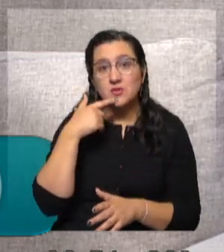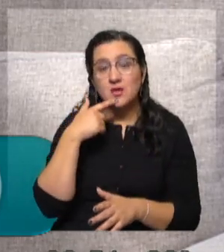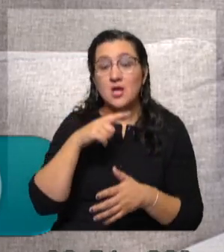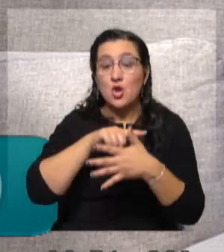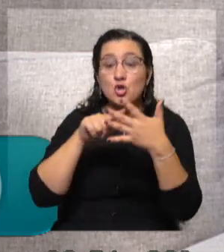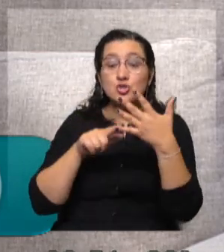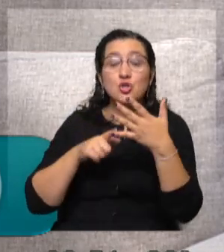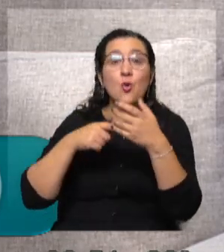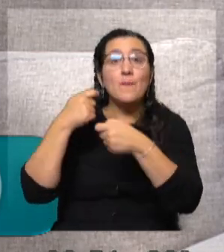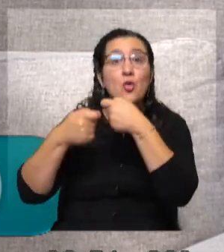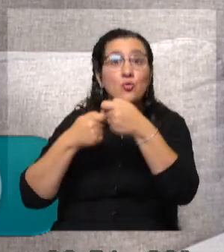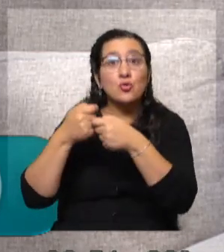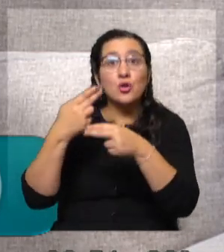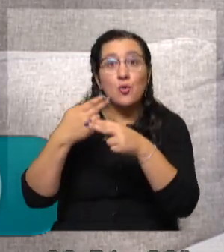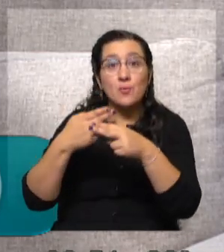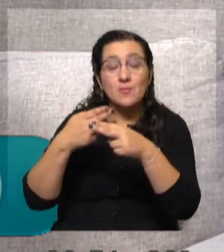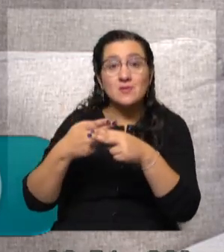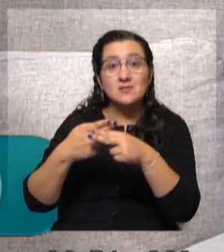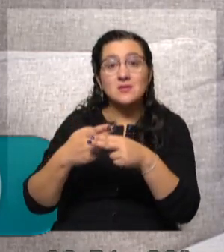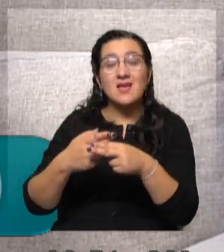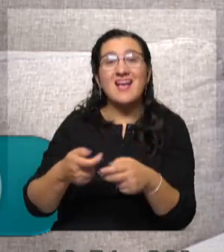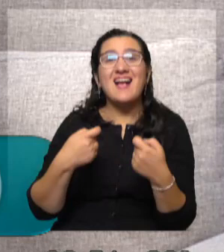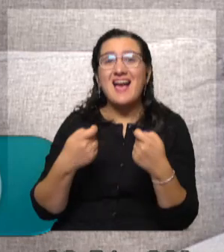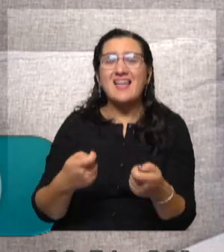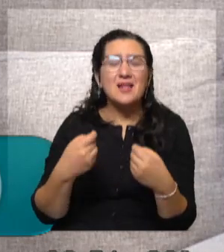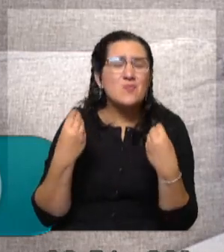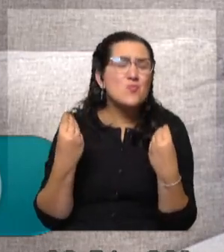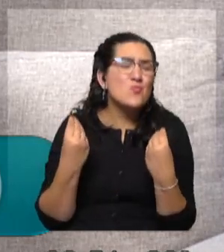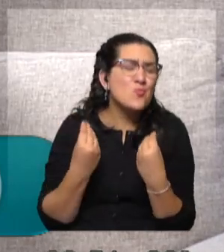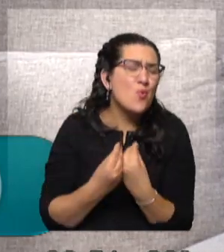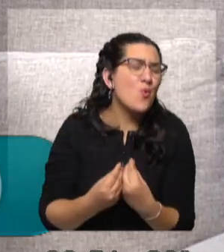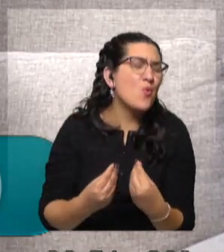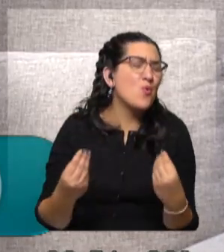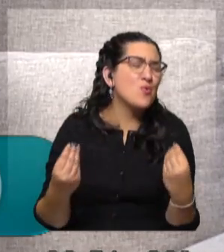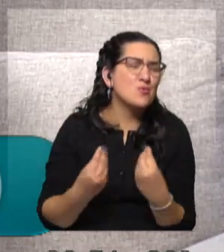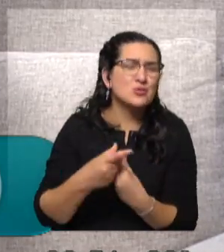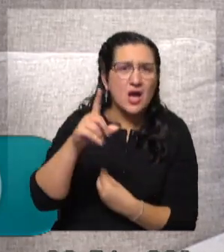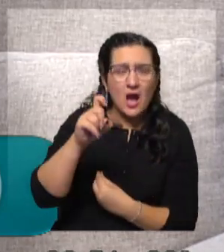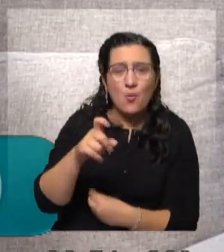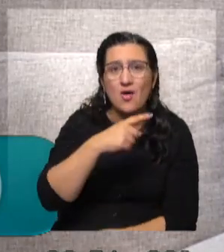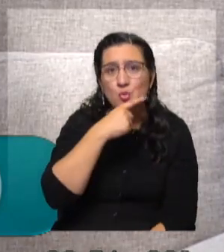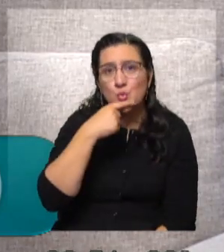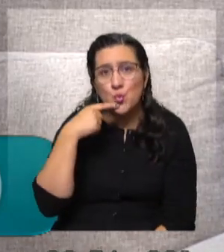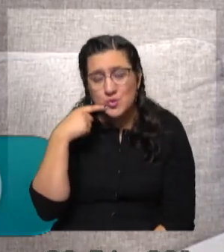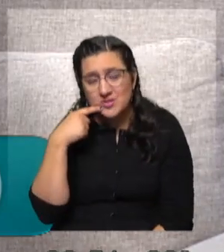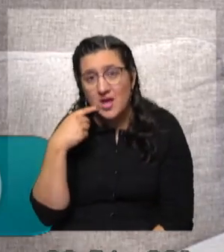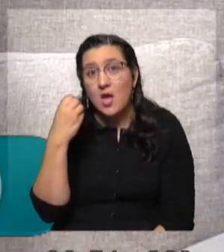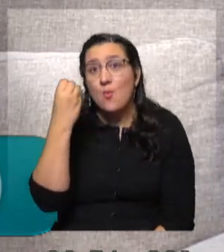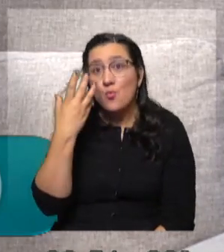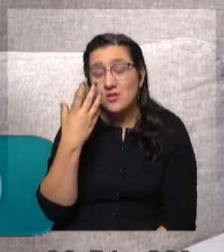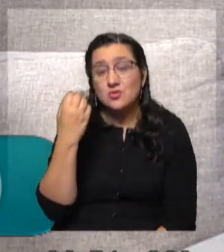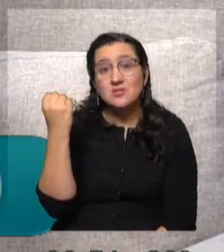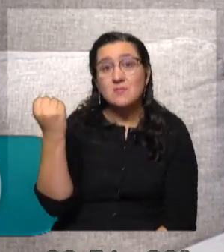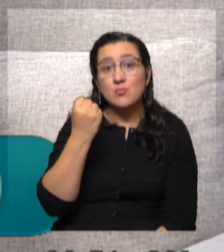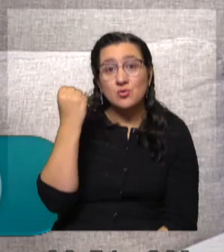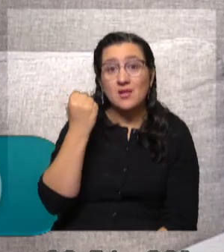cinco productos que nombramos son intensivos en Consumo de aguas dulces por eso es tan importante para los países centrales ir a los